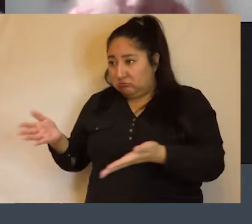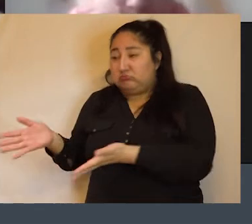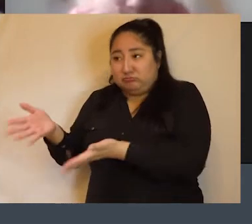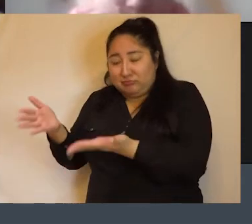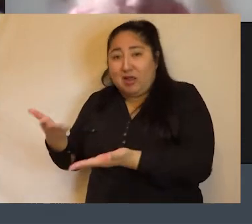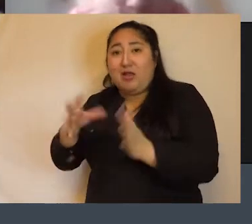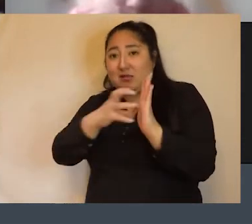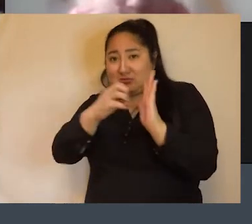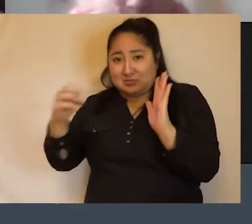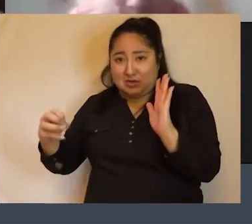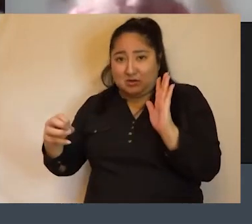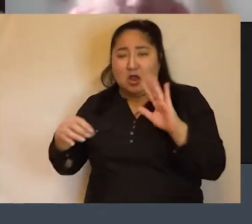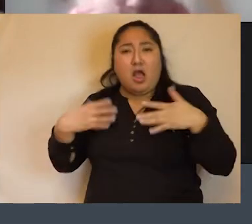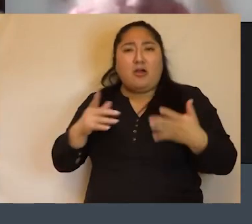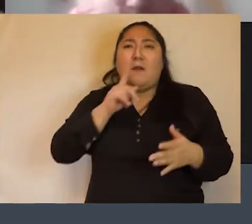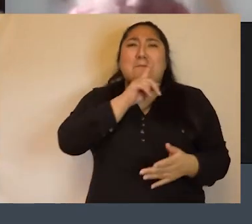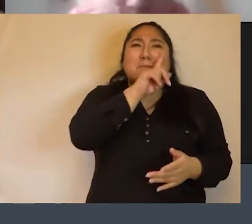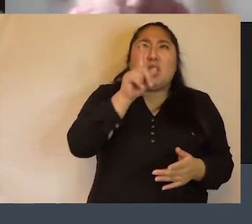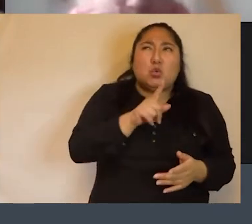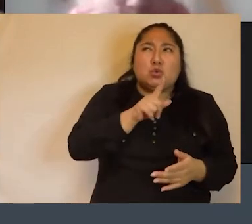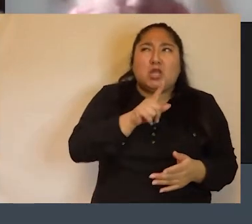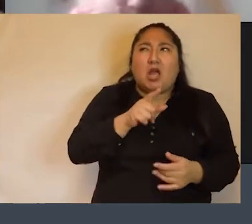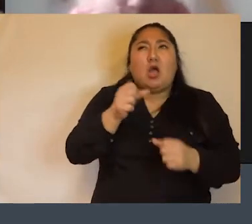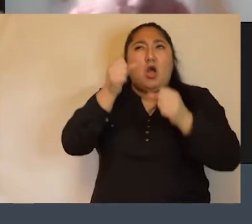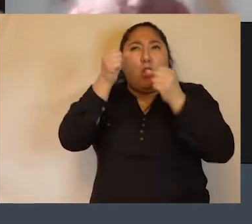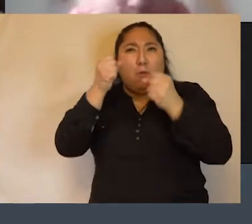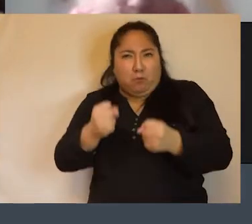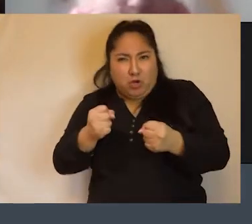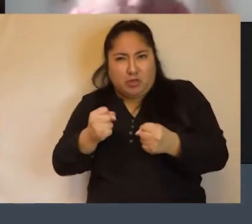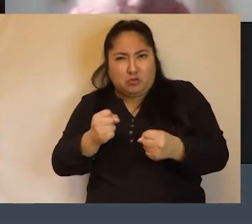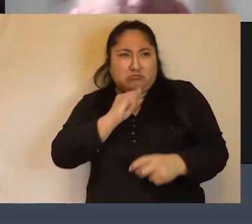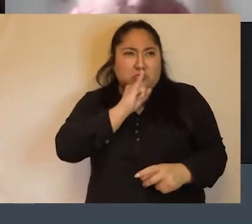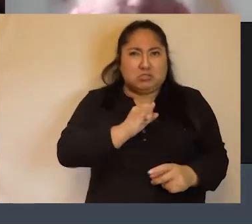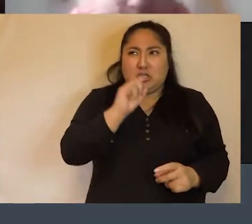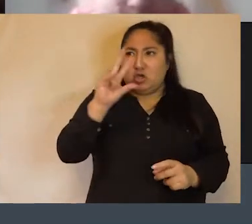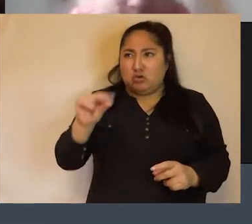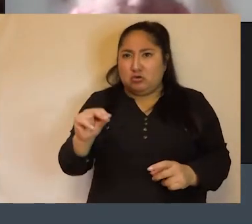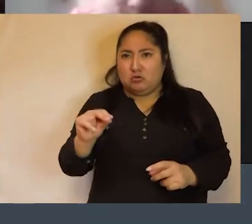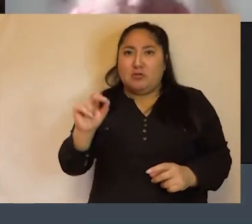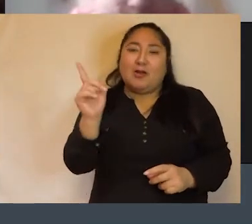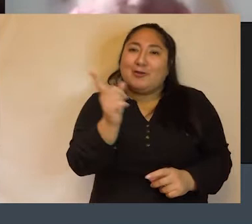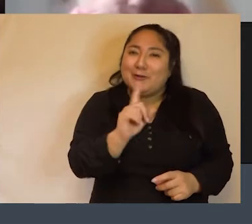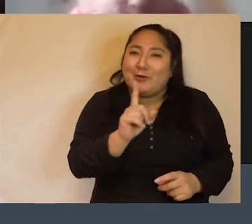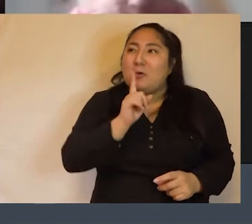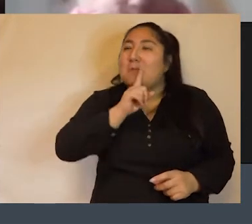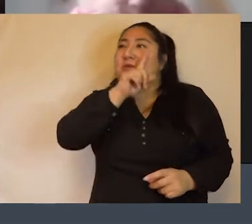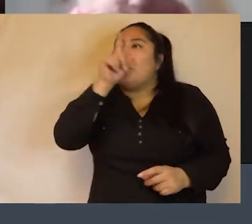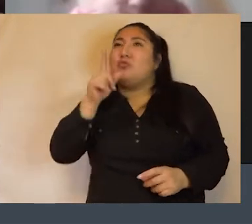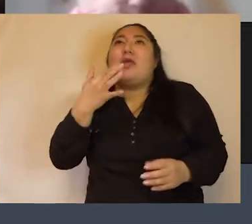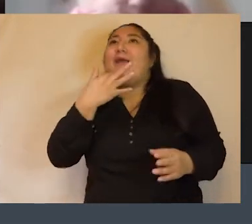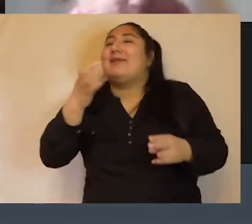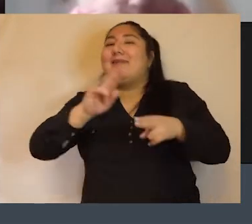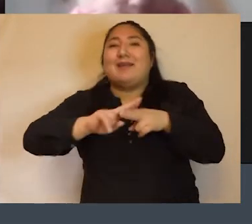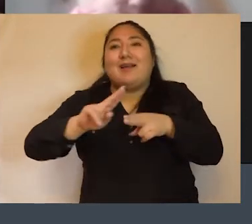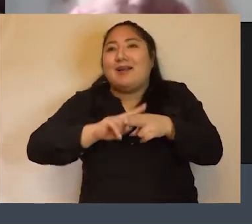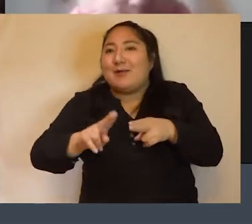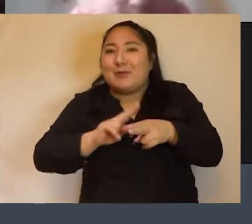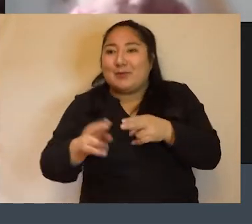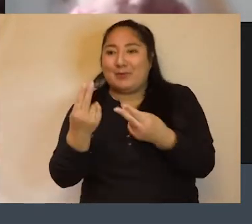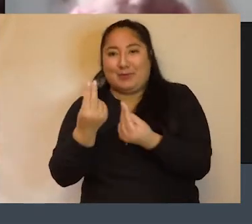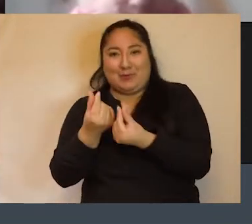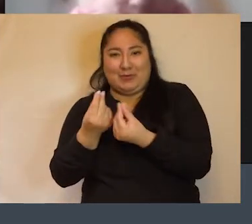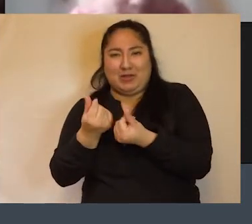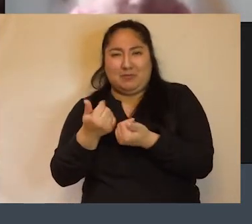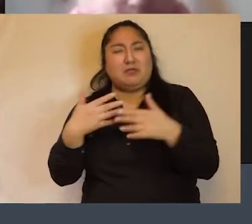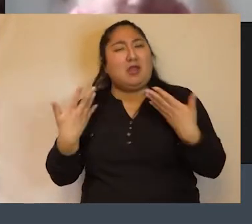es si retiro o no. La pregunta es ¿qué hago con esa plata que retiro? ¿Ya? ¿Y